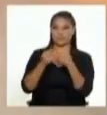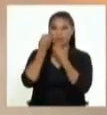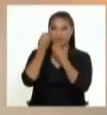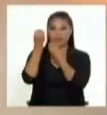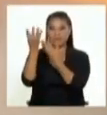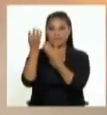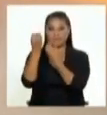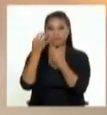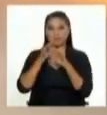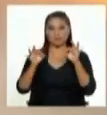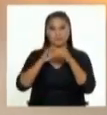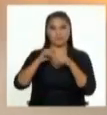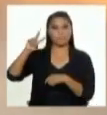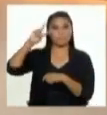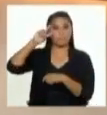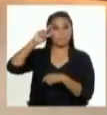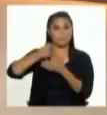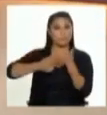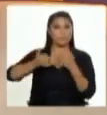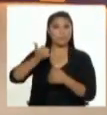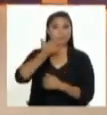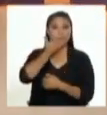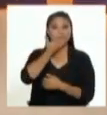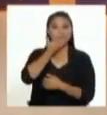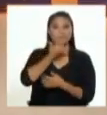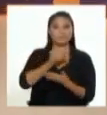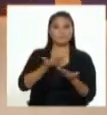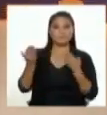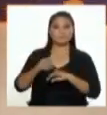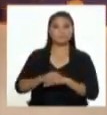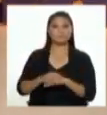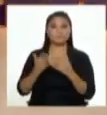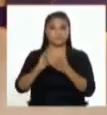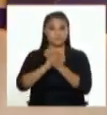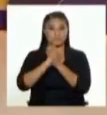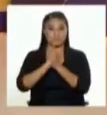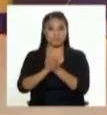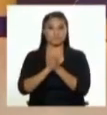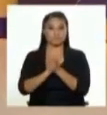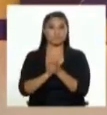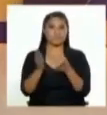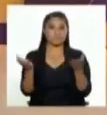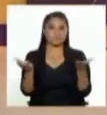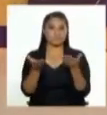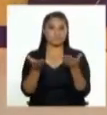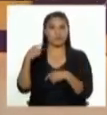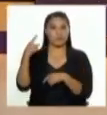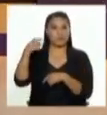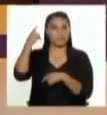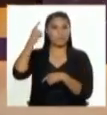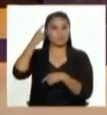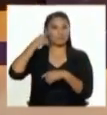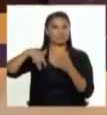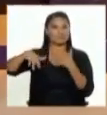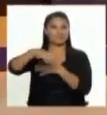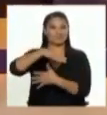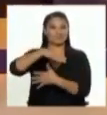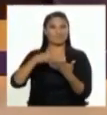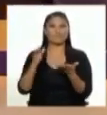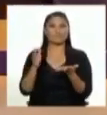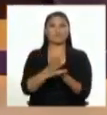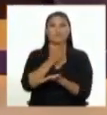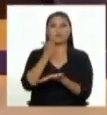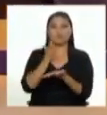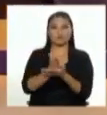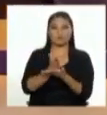Información siempre en vivo en qué está pasando. Muy bien, amigos, hay una polémica también que está presente sobre lo que es